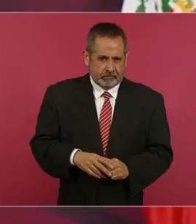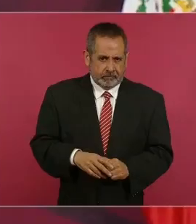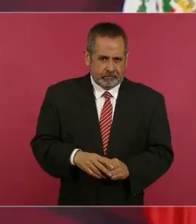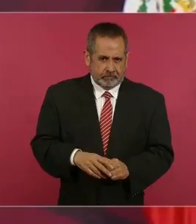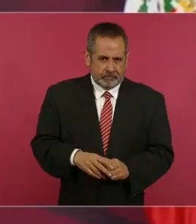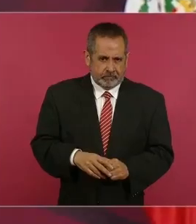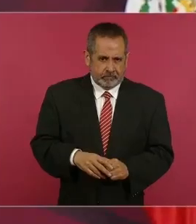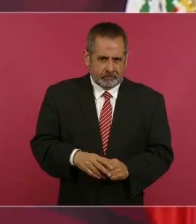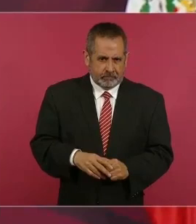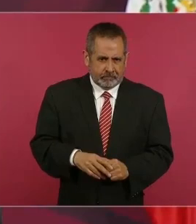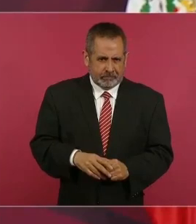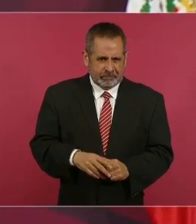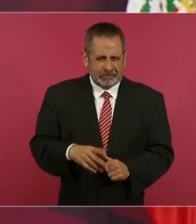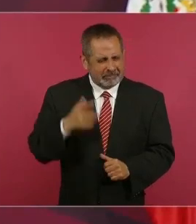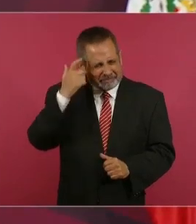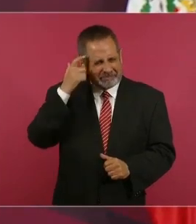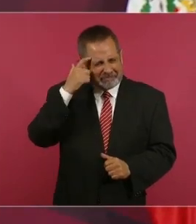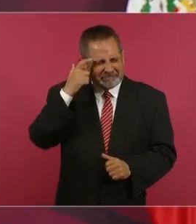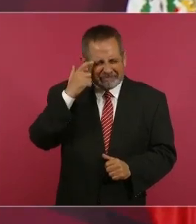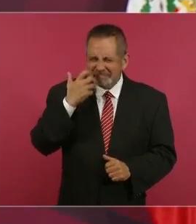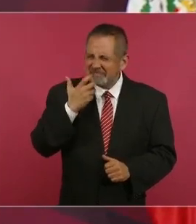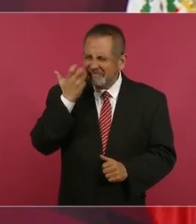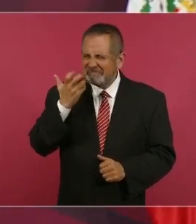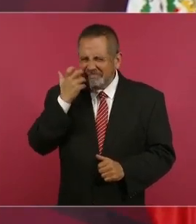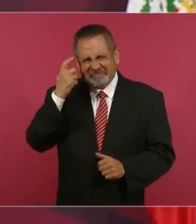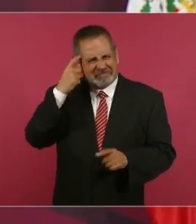pues sin malicias,